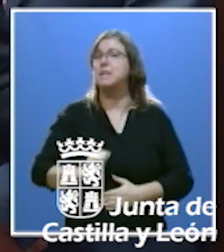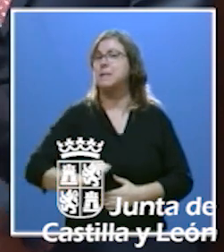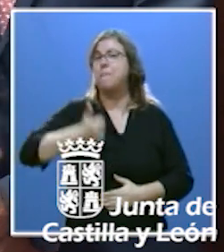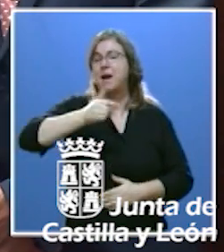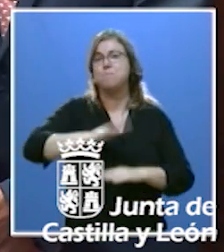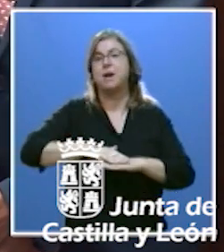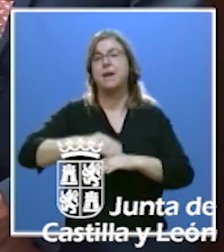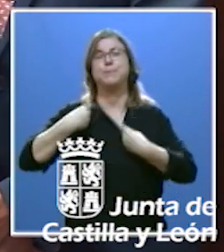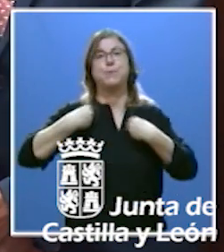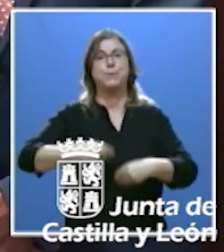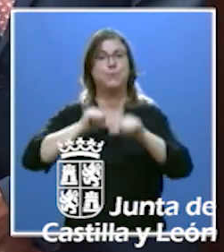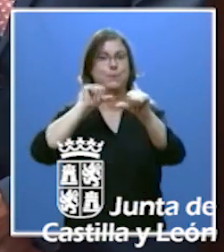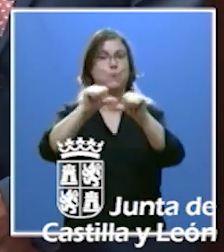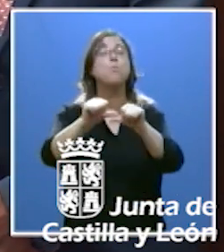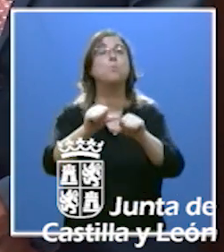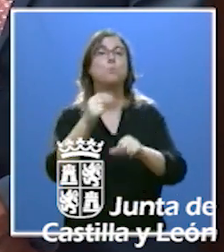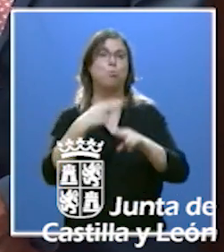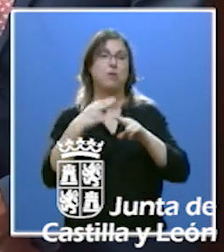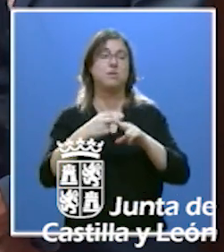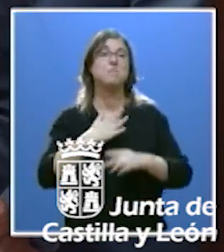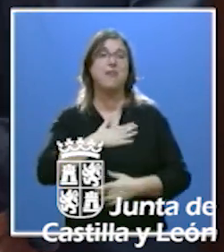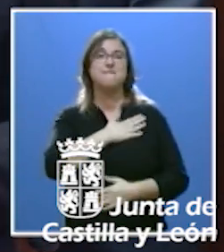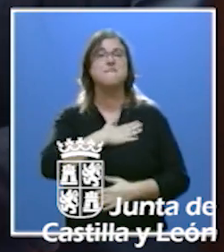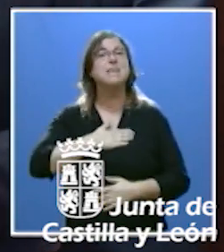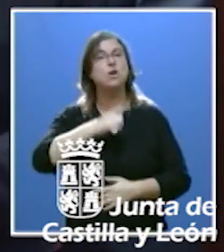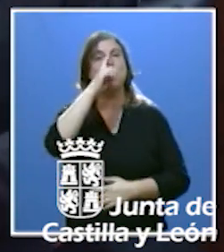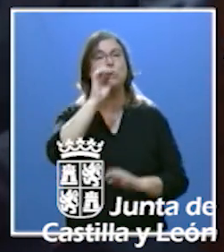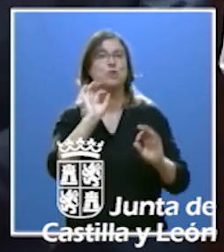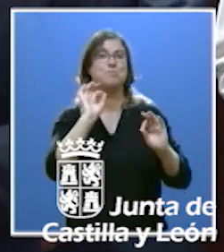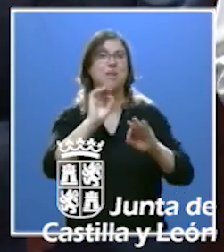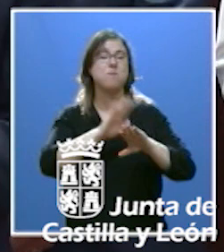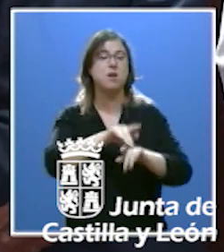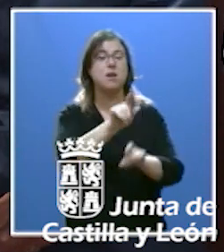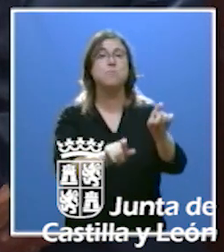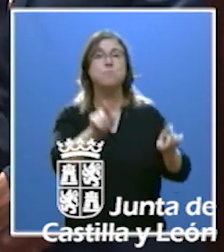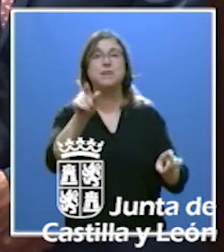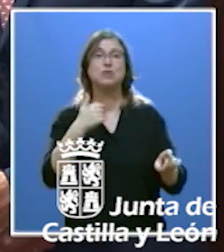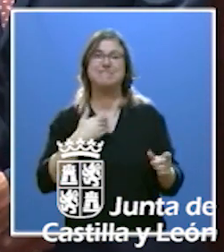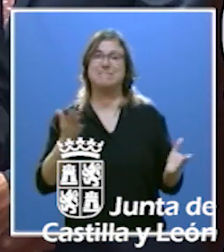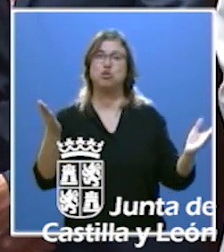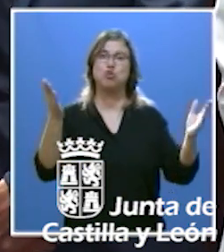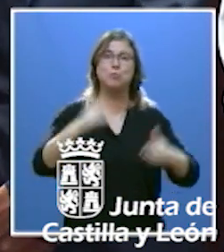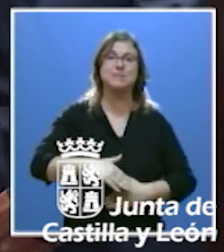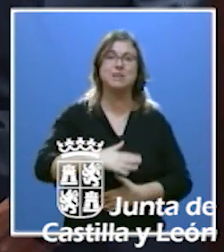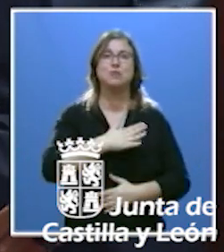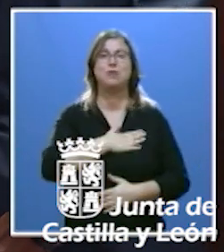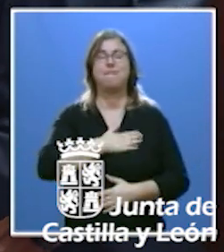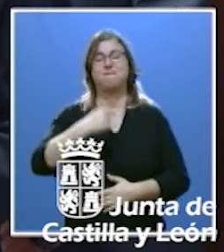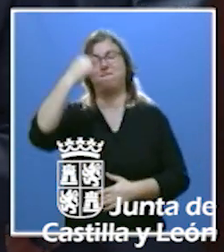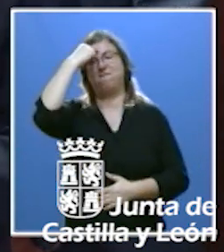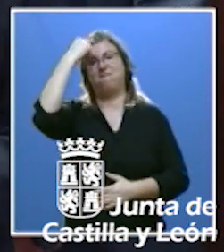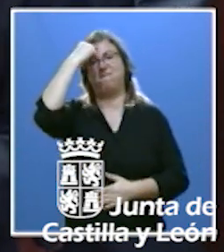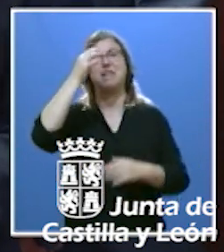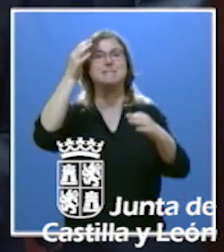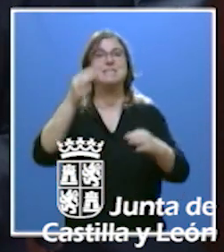trayectoria política. Pero quiero también tener un recuerdo especial para todas aquellas personas que no están y a las que tengo siempre